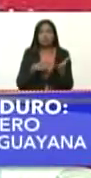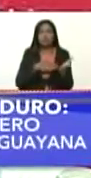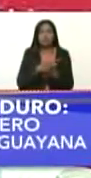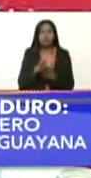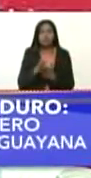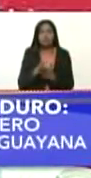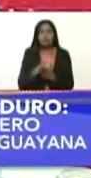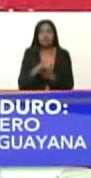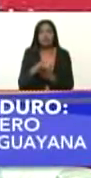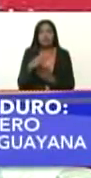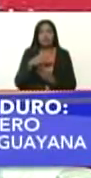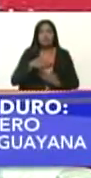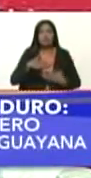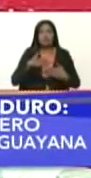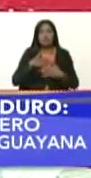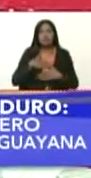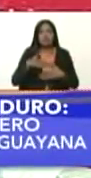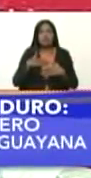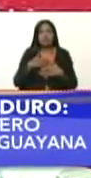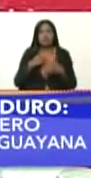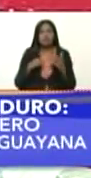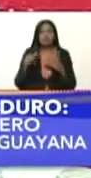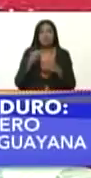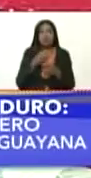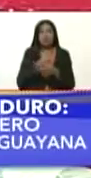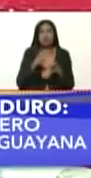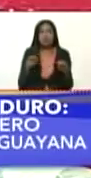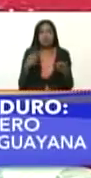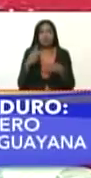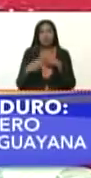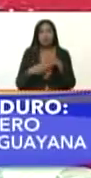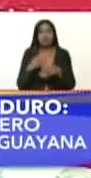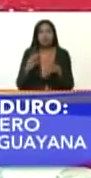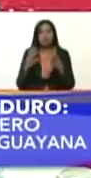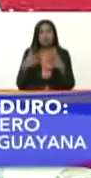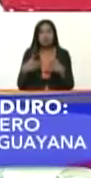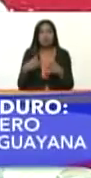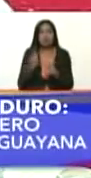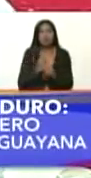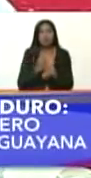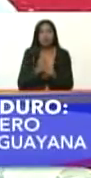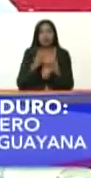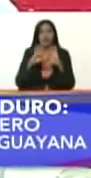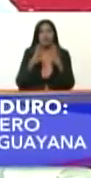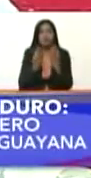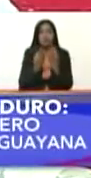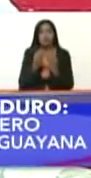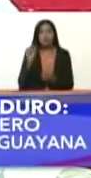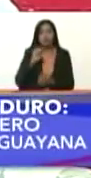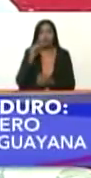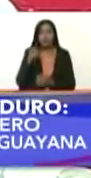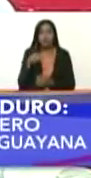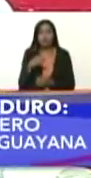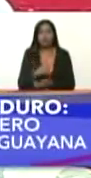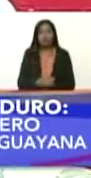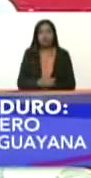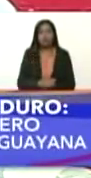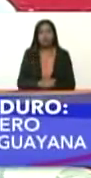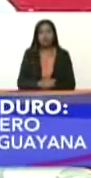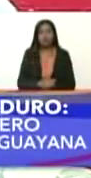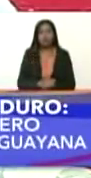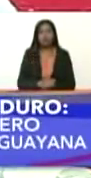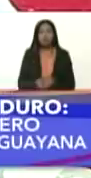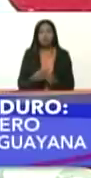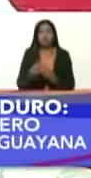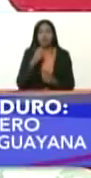garantizar el bienestar integral del principal músculo generador de producción en la empresa, el trabajador y su familia. Eso lo dijo, ¿verdad? Sí. Pero lo que